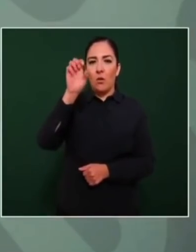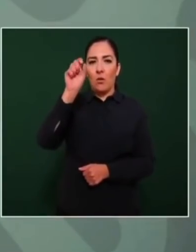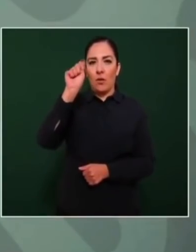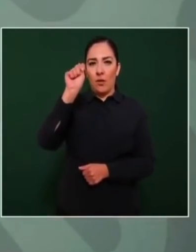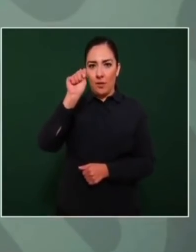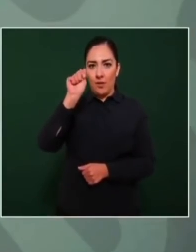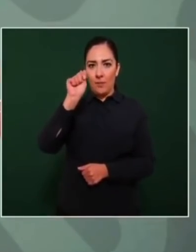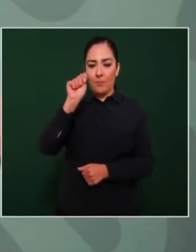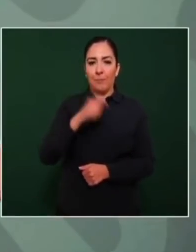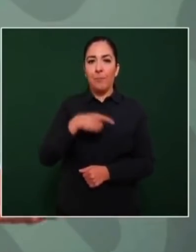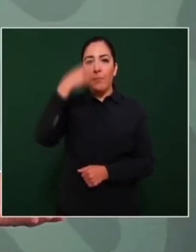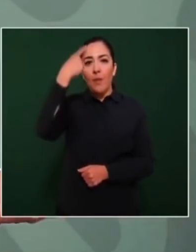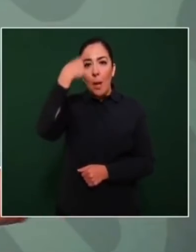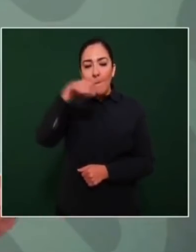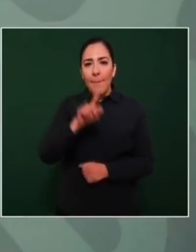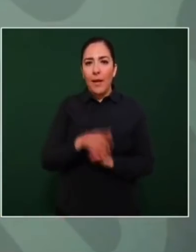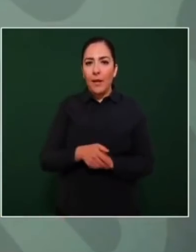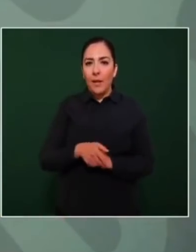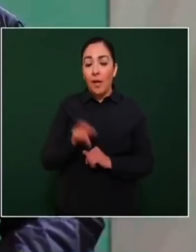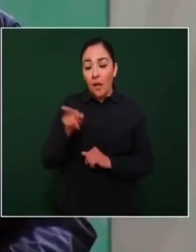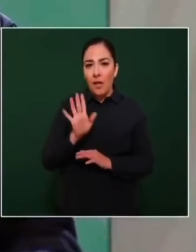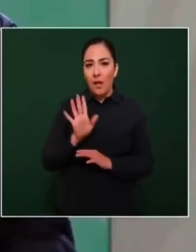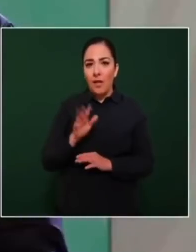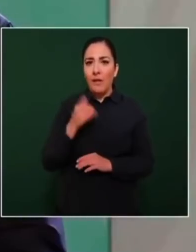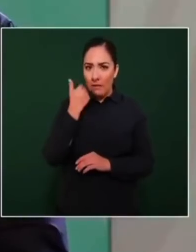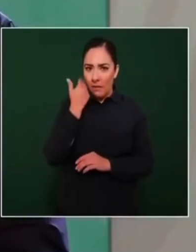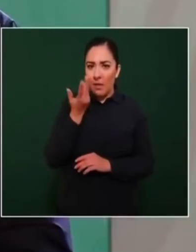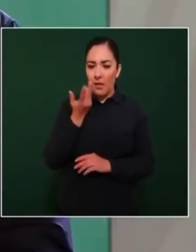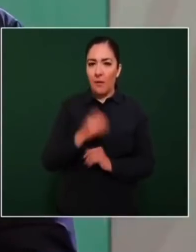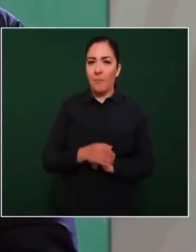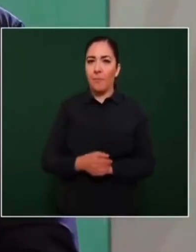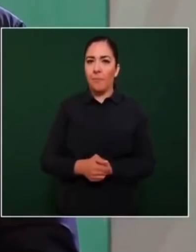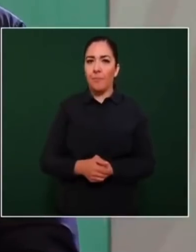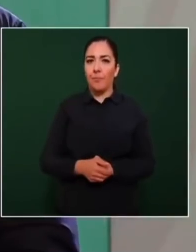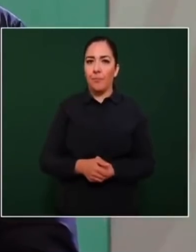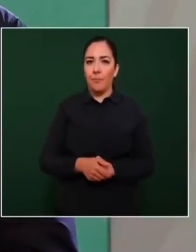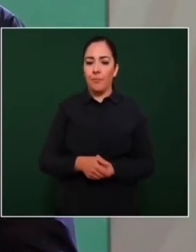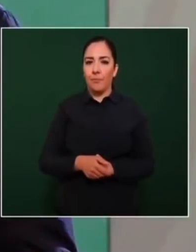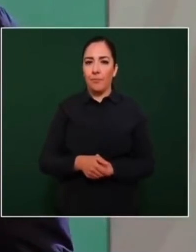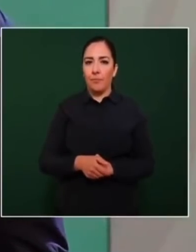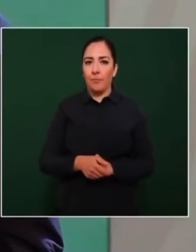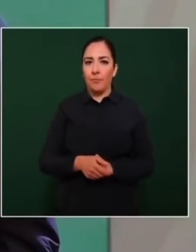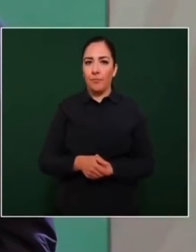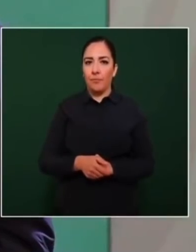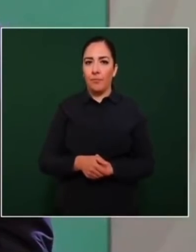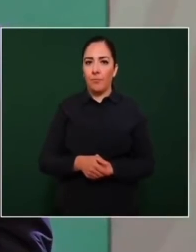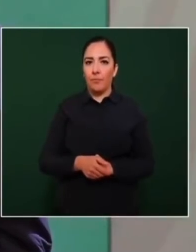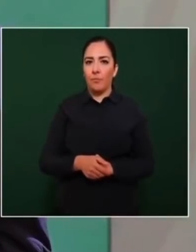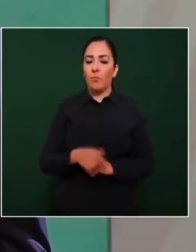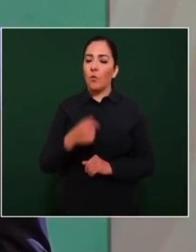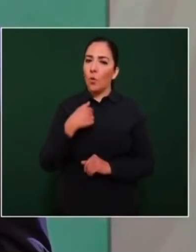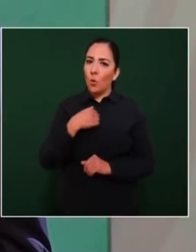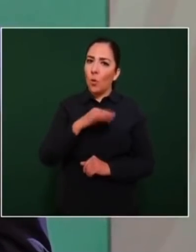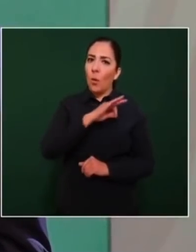para que, si no tiene inconveniente, me permita dar a